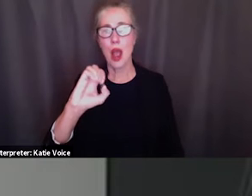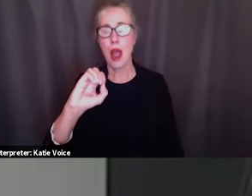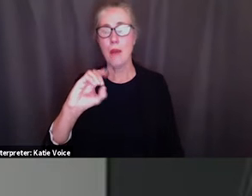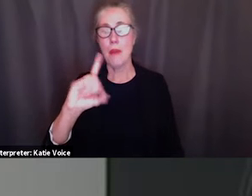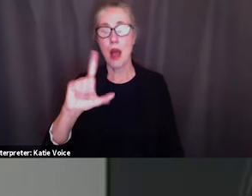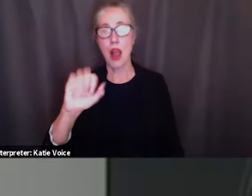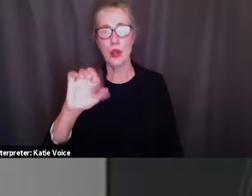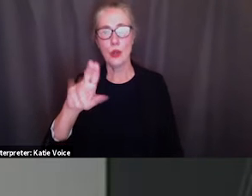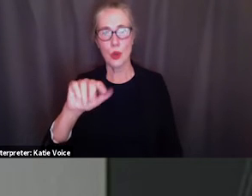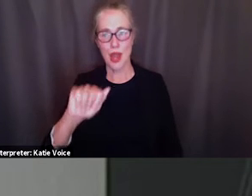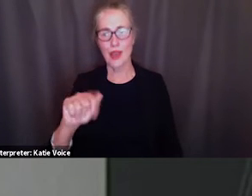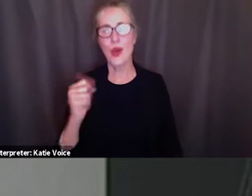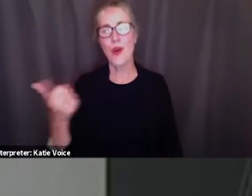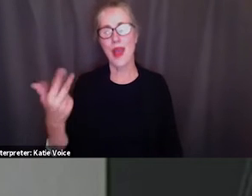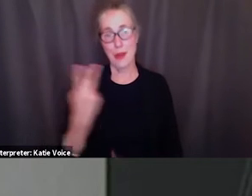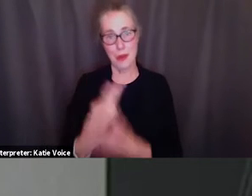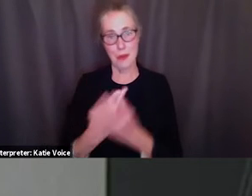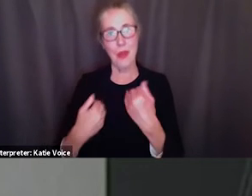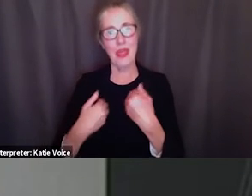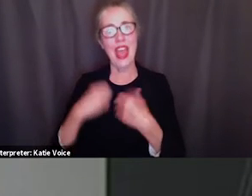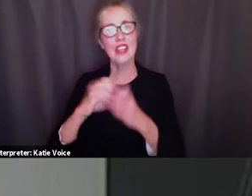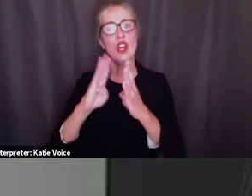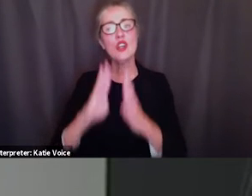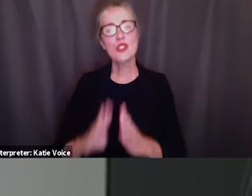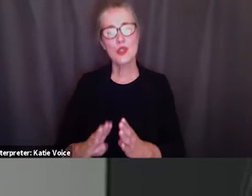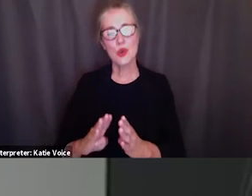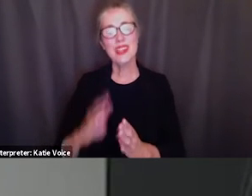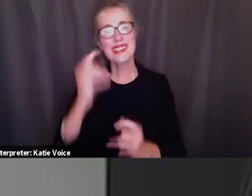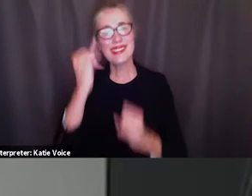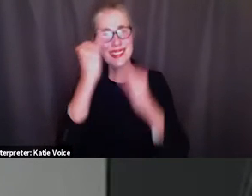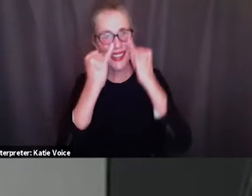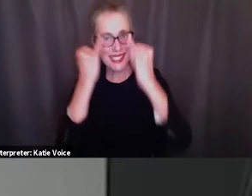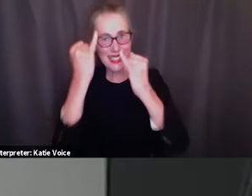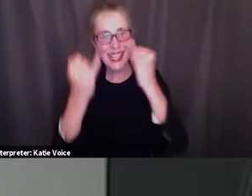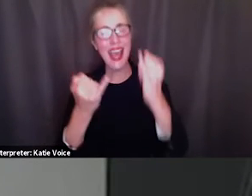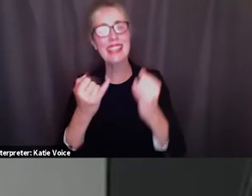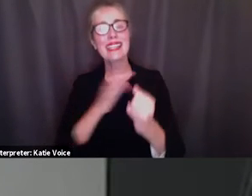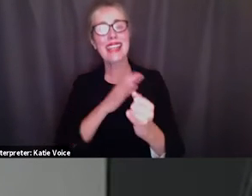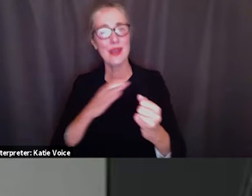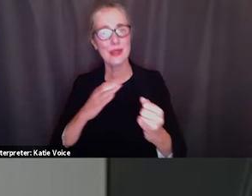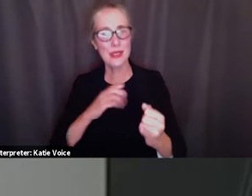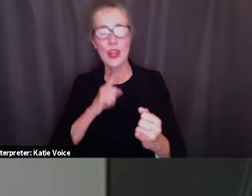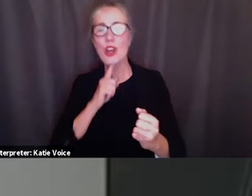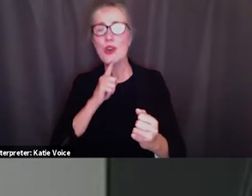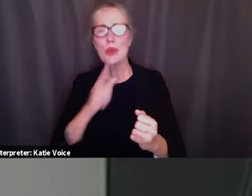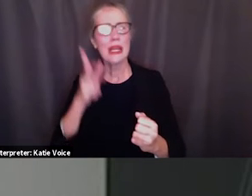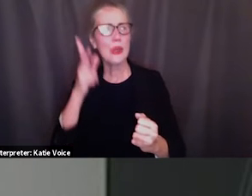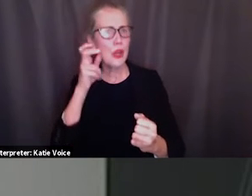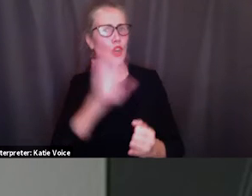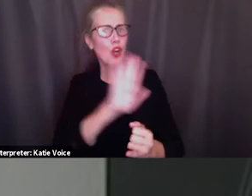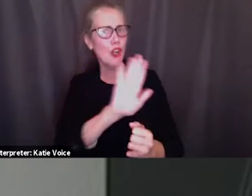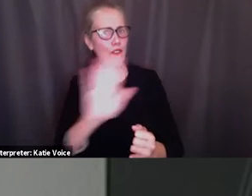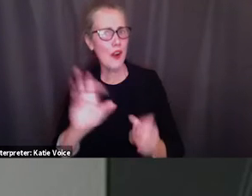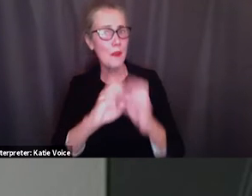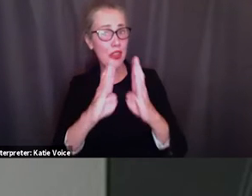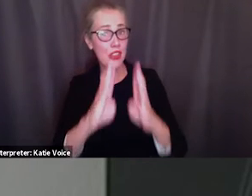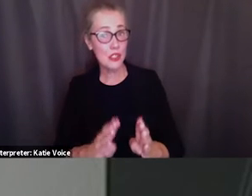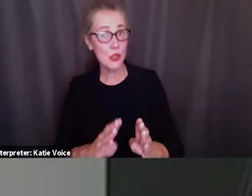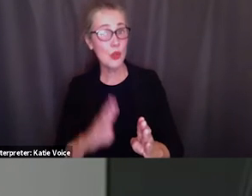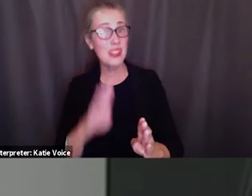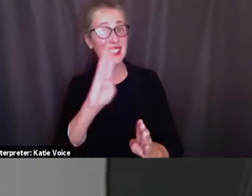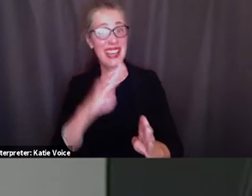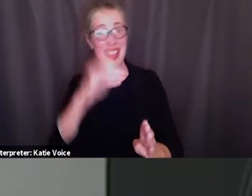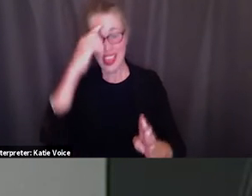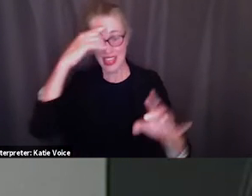tuvimos nuestro consejo asesor estudiantil, que fue maravilloso. Es excelente escuchar directamente a los estudiantes y